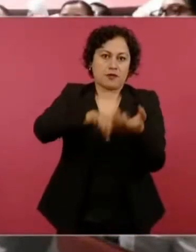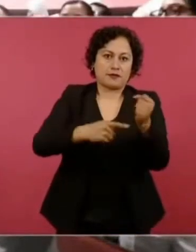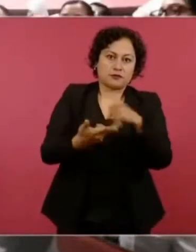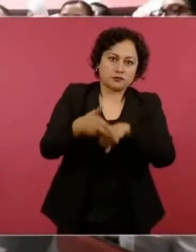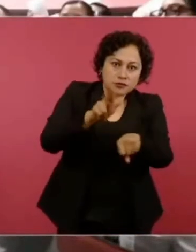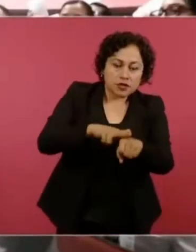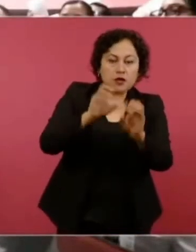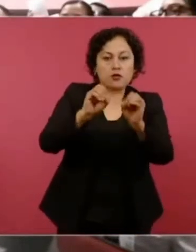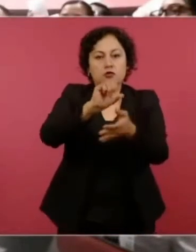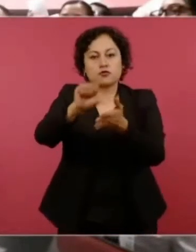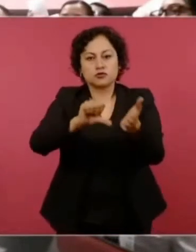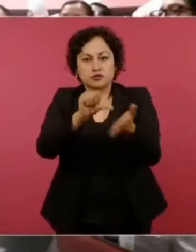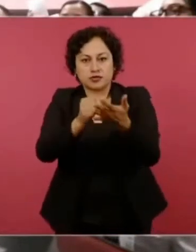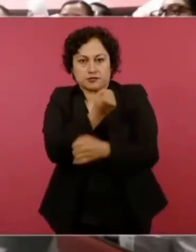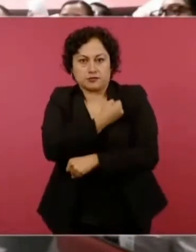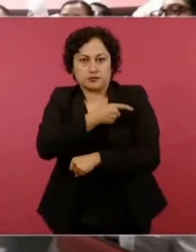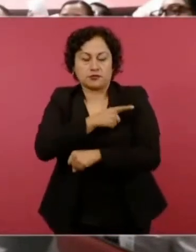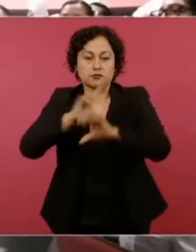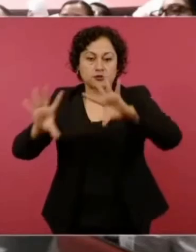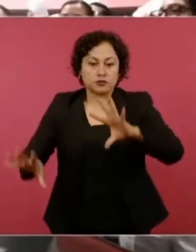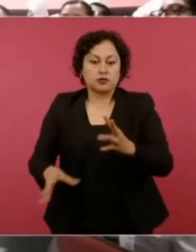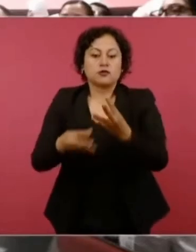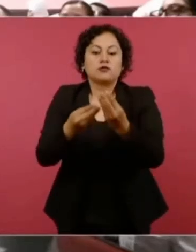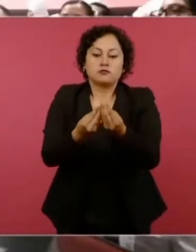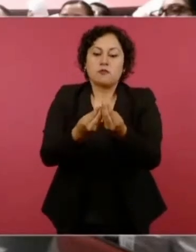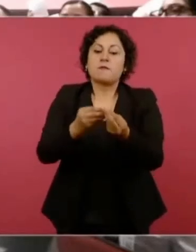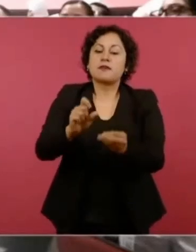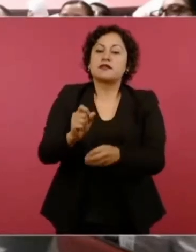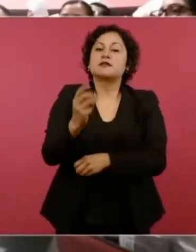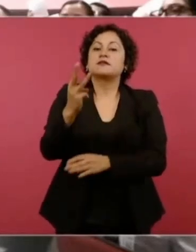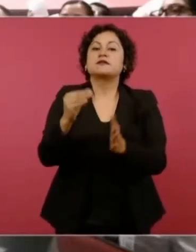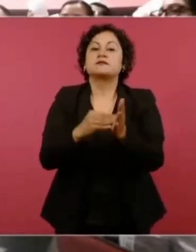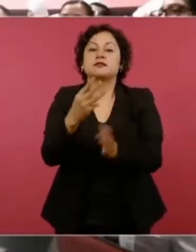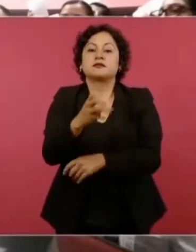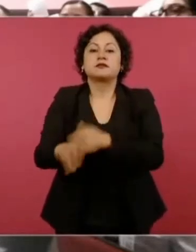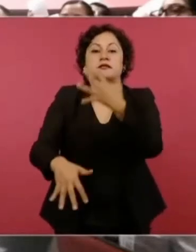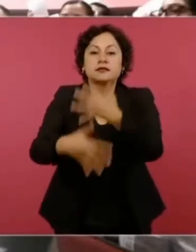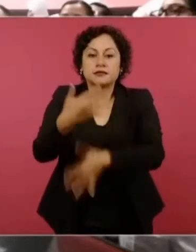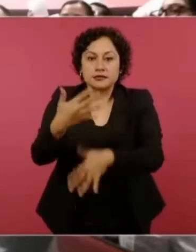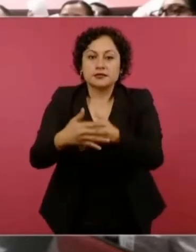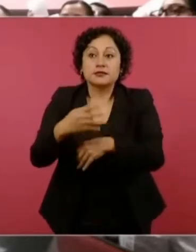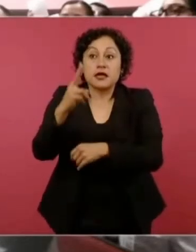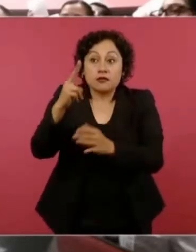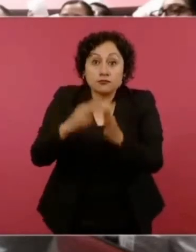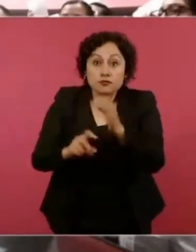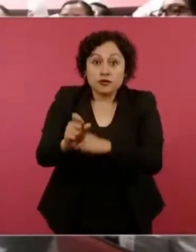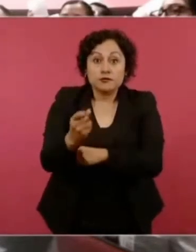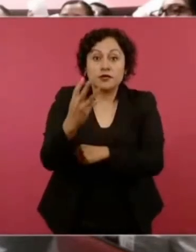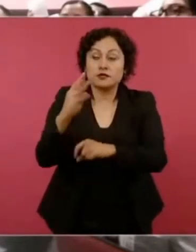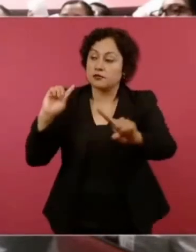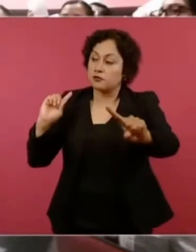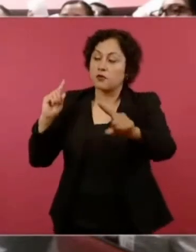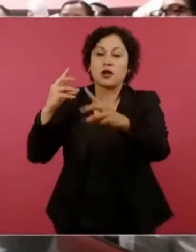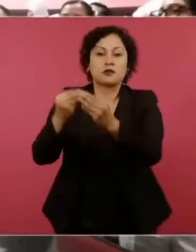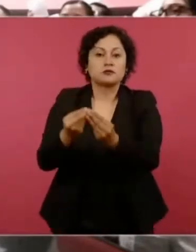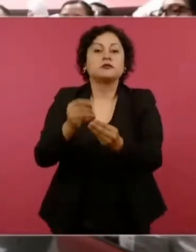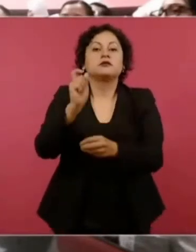se sumarán 23,315 personas más y en 2024 habremos basificado ya con bases de IMSS Bienestar